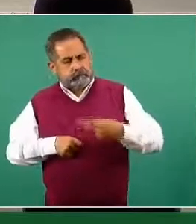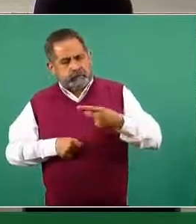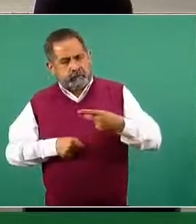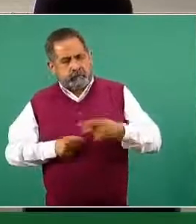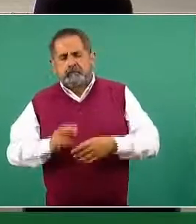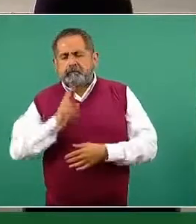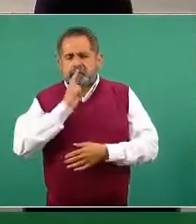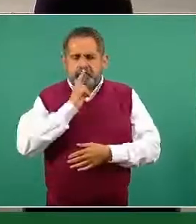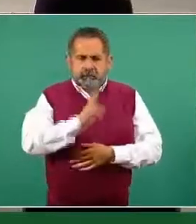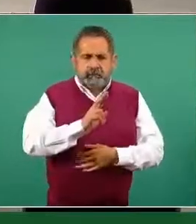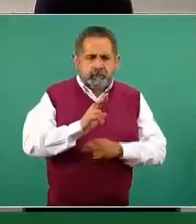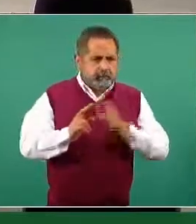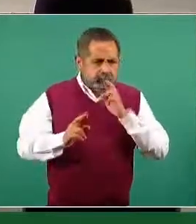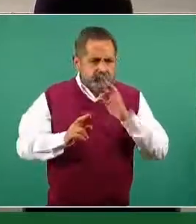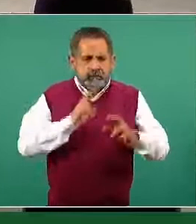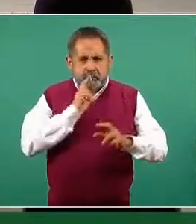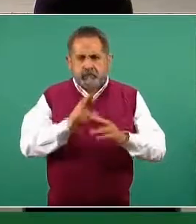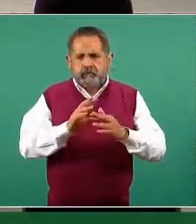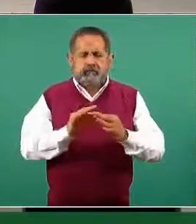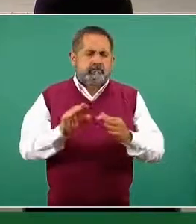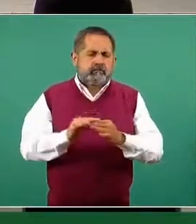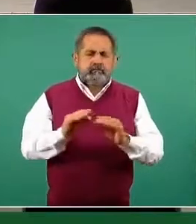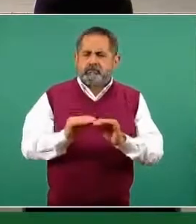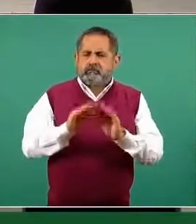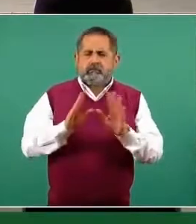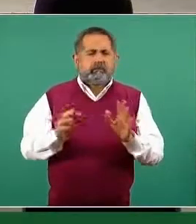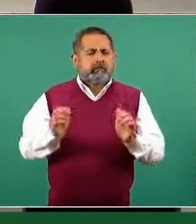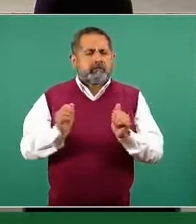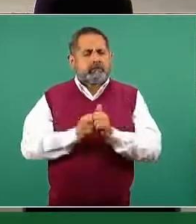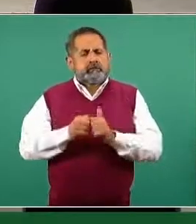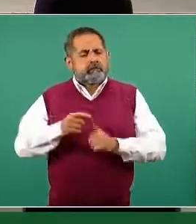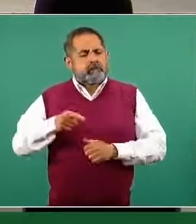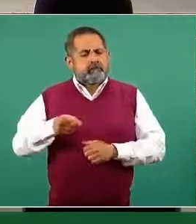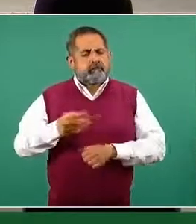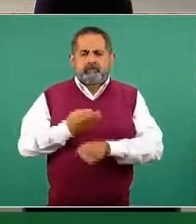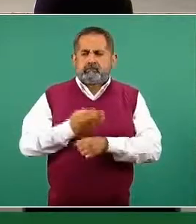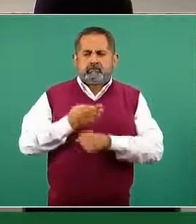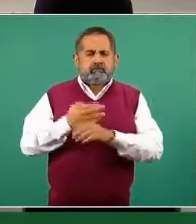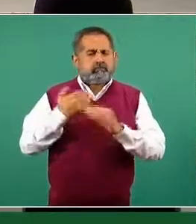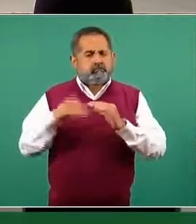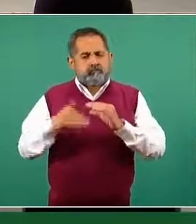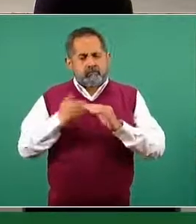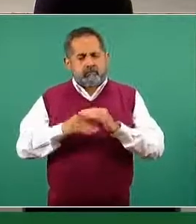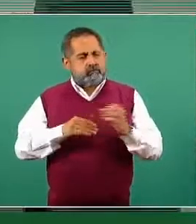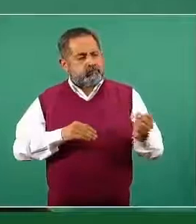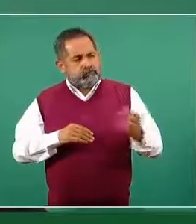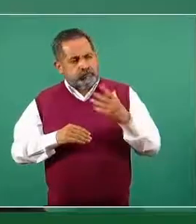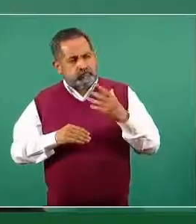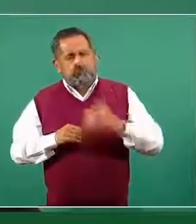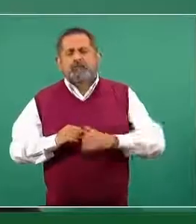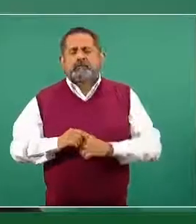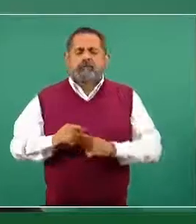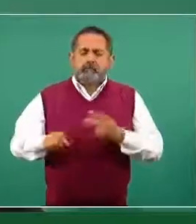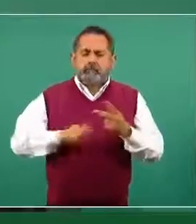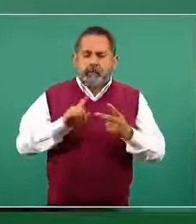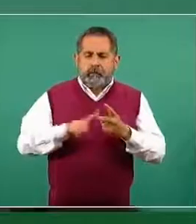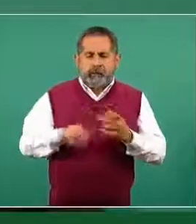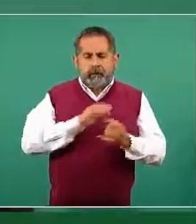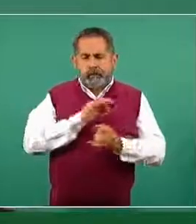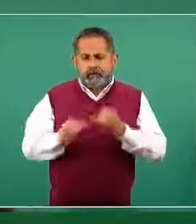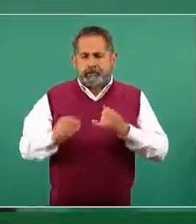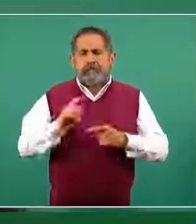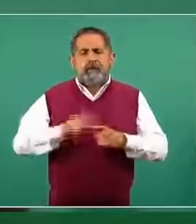dudas que tienen las personas y que se han manifestado a través de este correo electrónico, y cerraremos como siempre